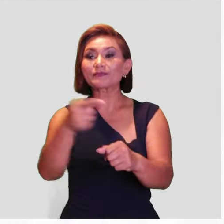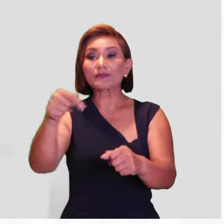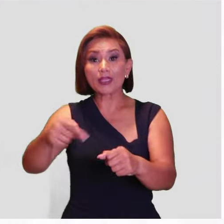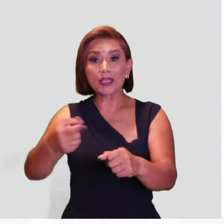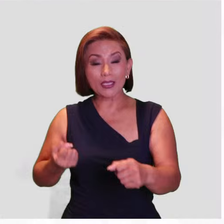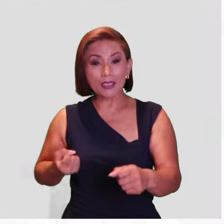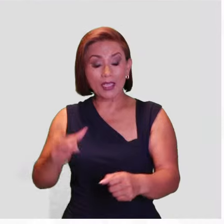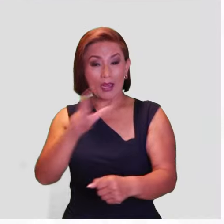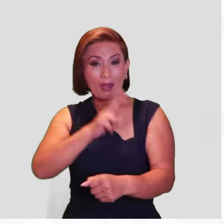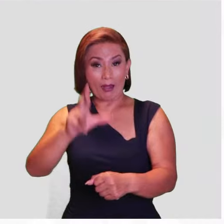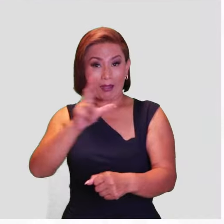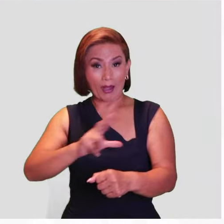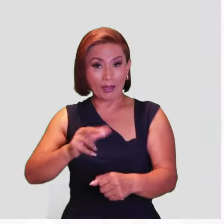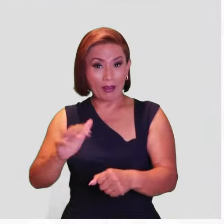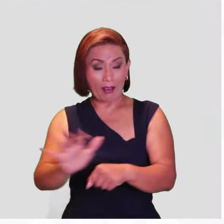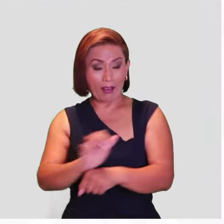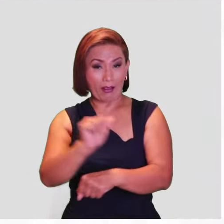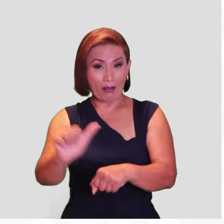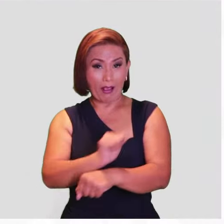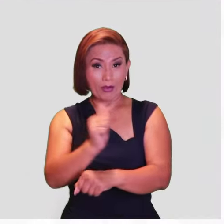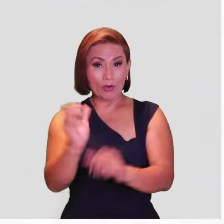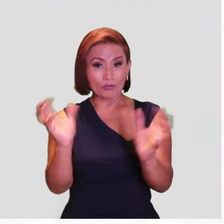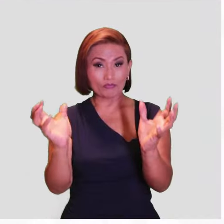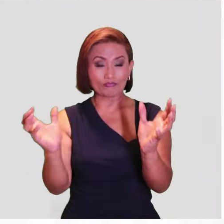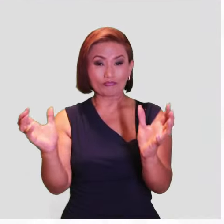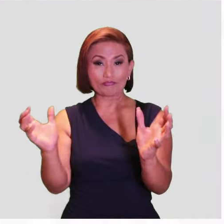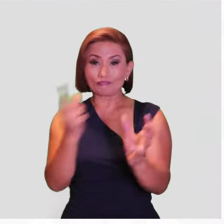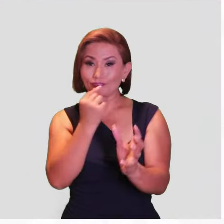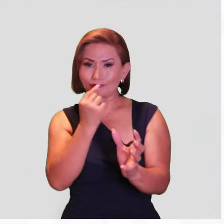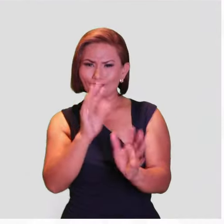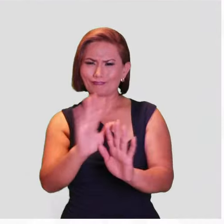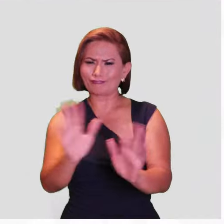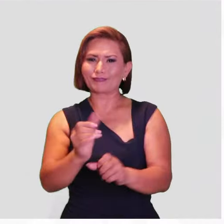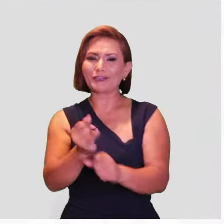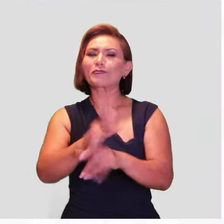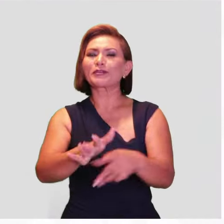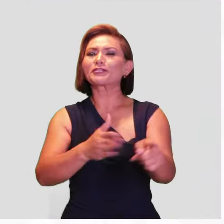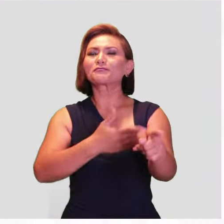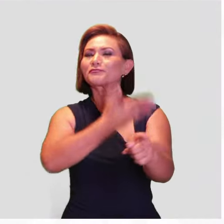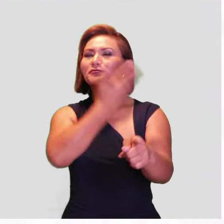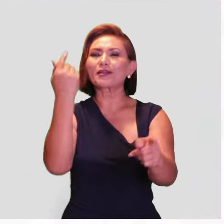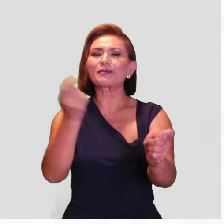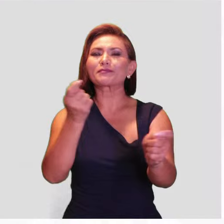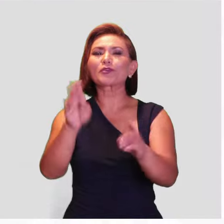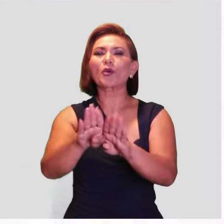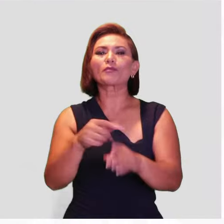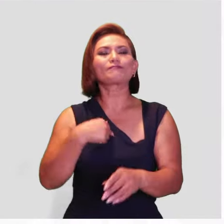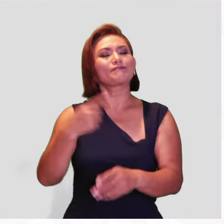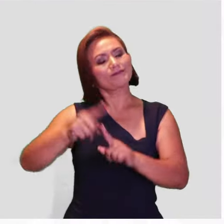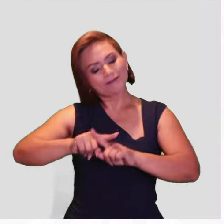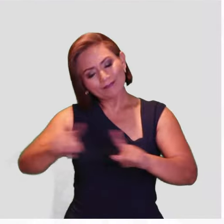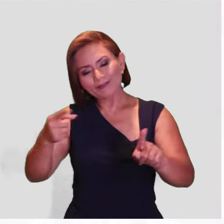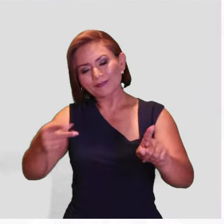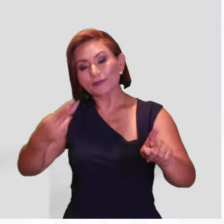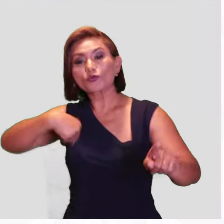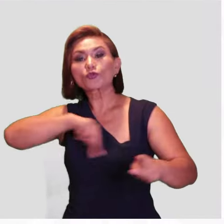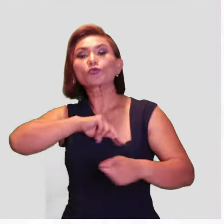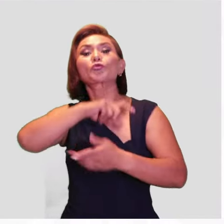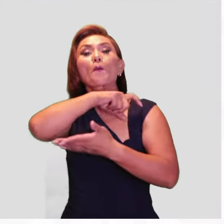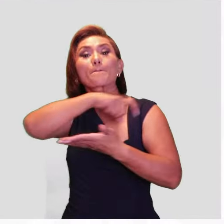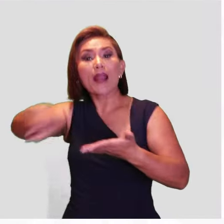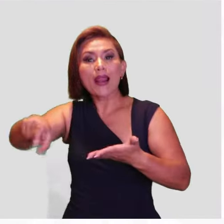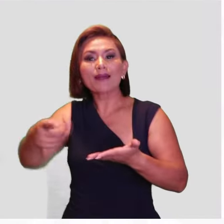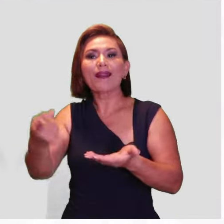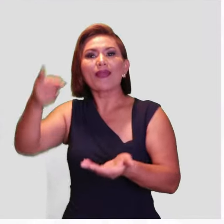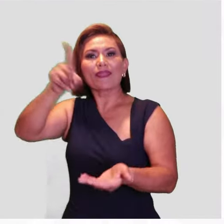rentadas. Y bueno, por lo que se ve, tampoco saben gestionar la información. Por el contrario, nosotros hemos comprado patrullas que por primera vez tienen